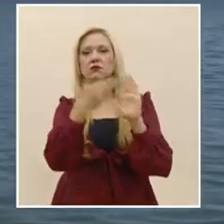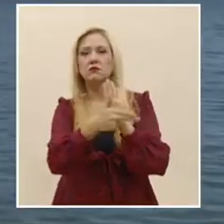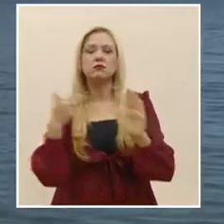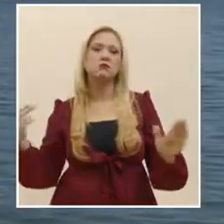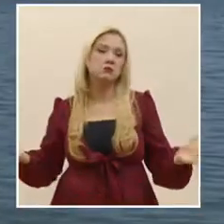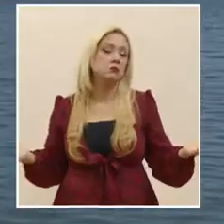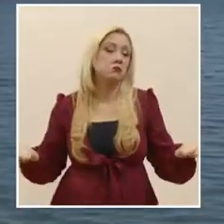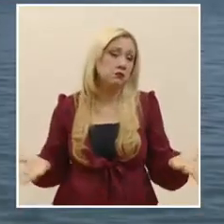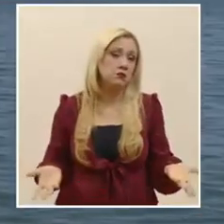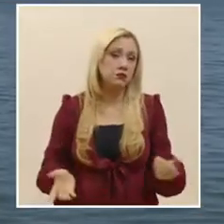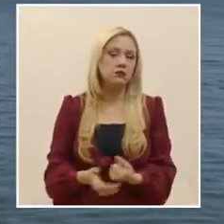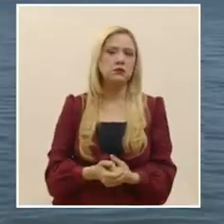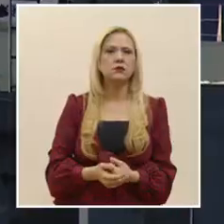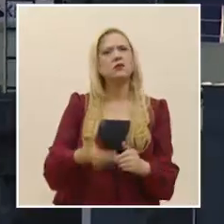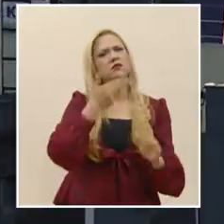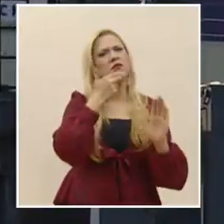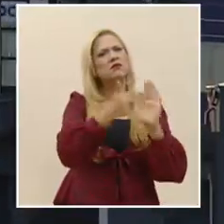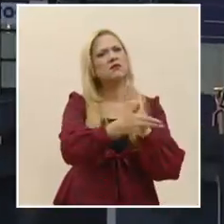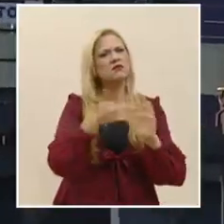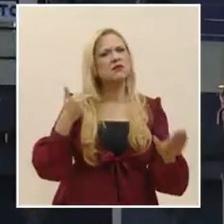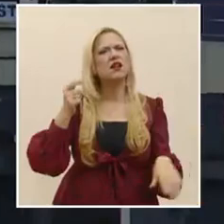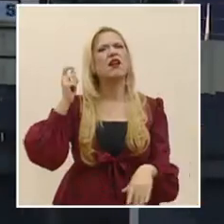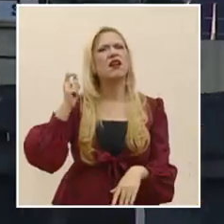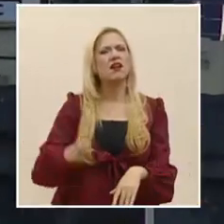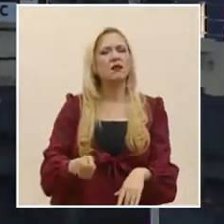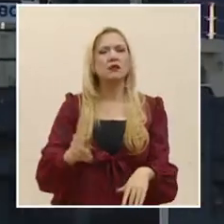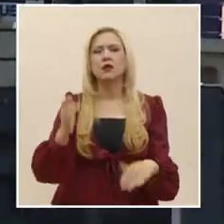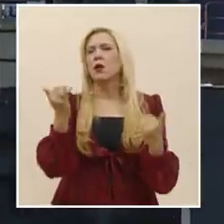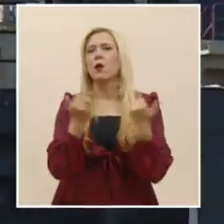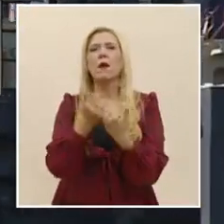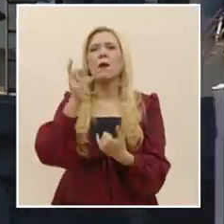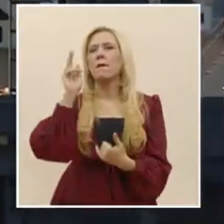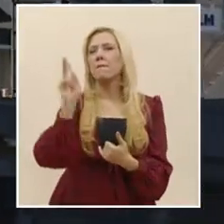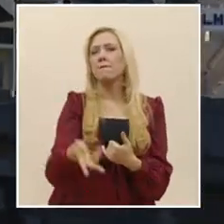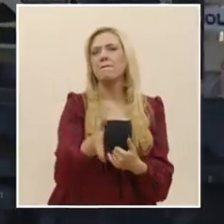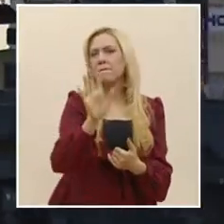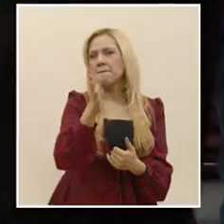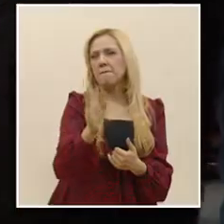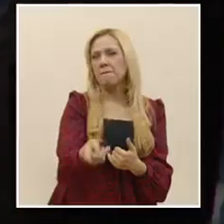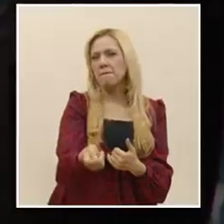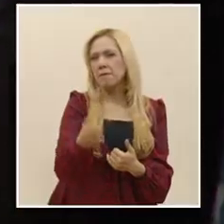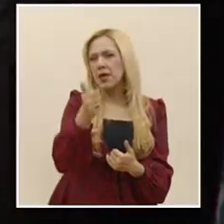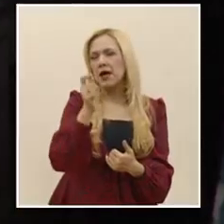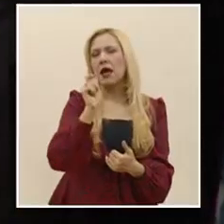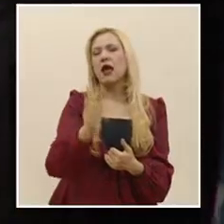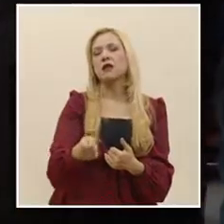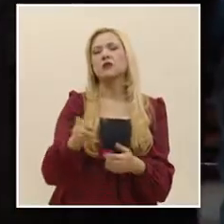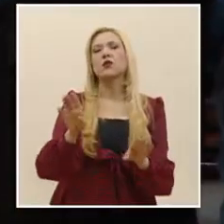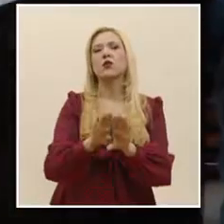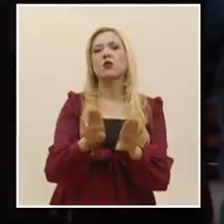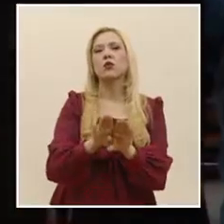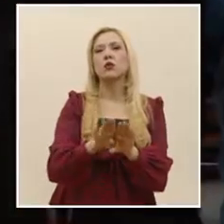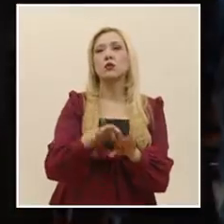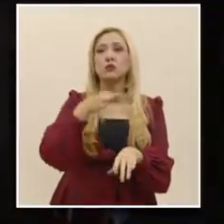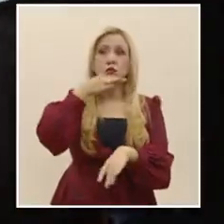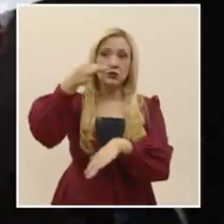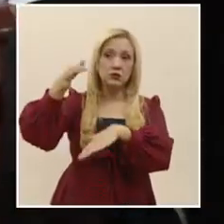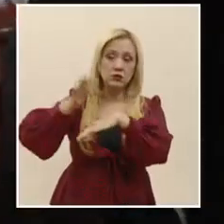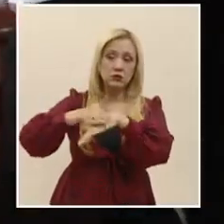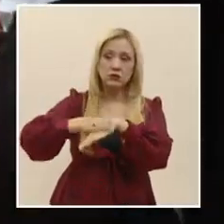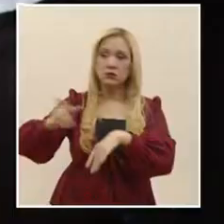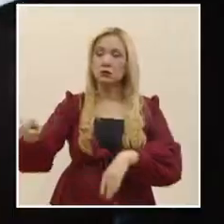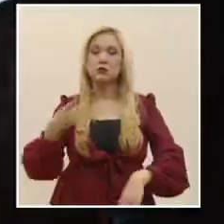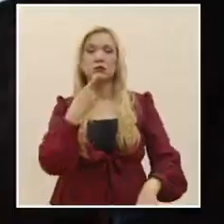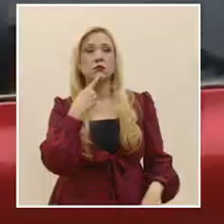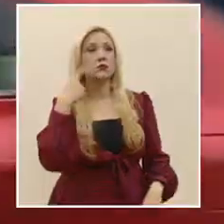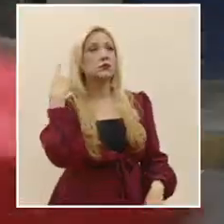SEL explica que el embargo es una medida aparejada a los títulos ejecutivos que requieren del emplazamiento previo de la parte